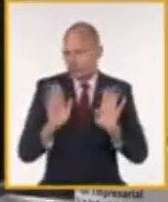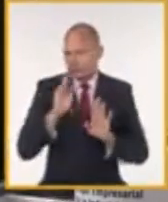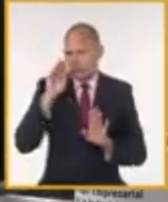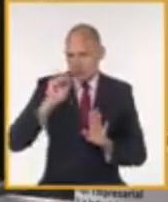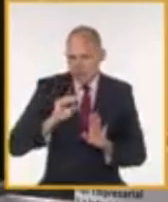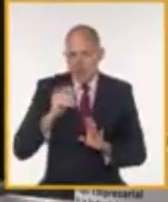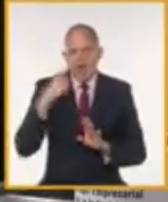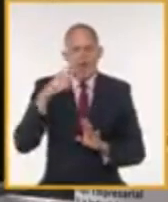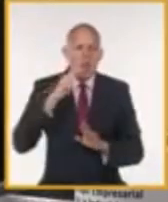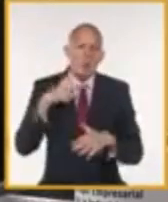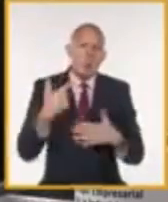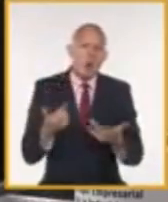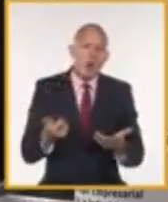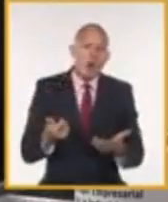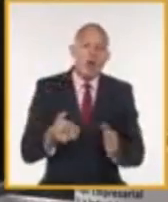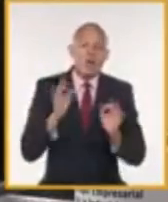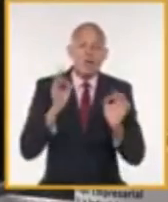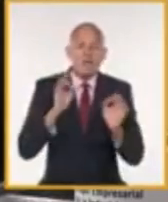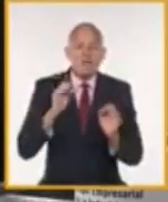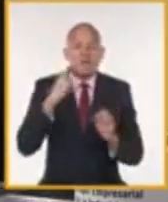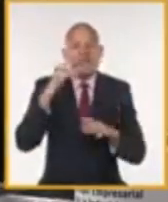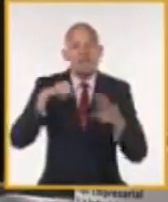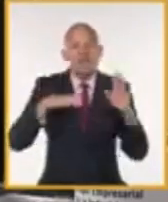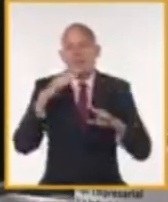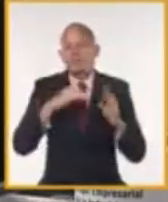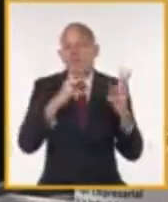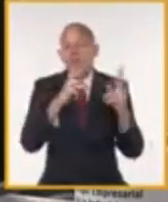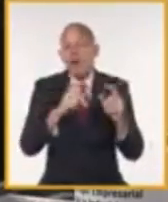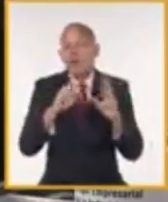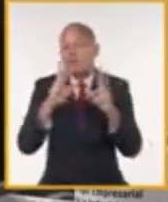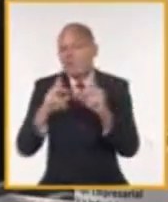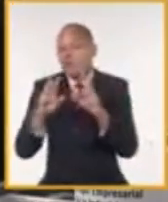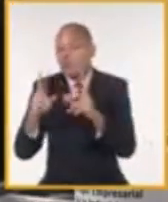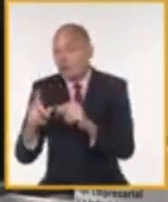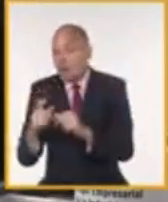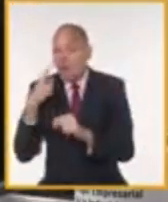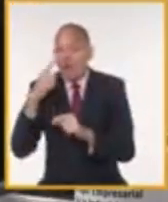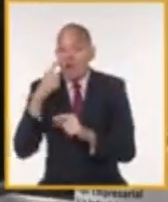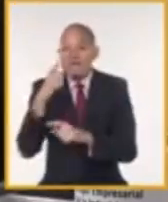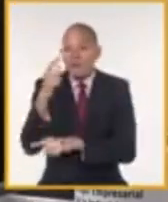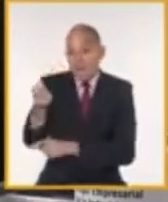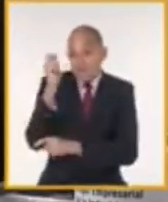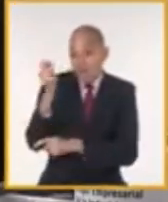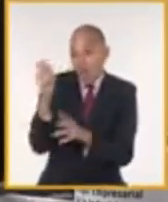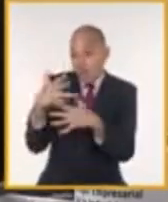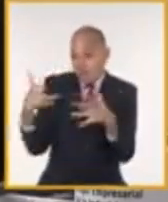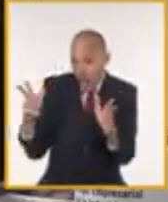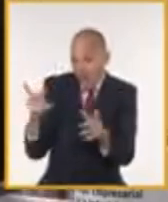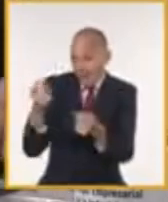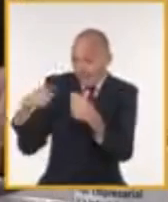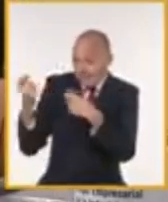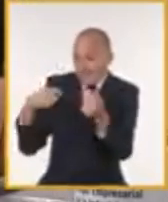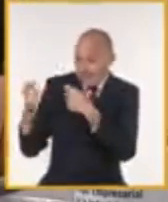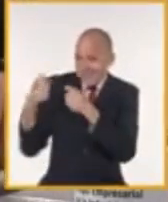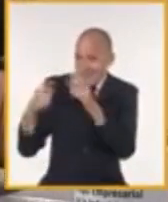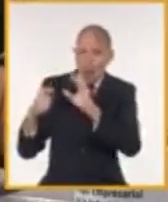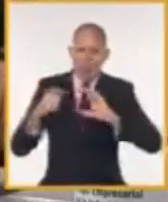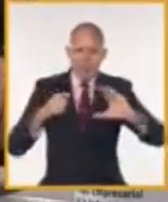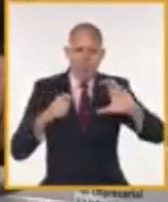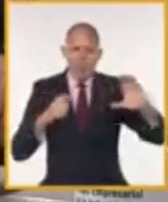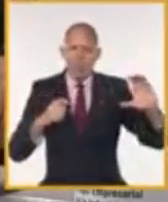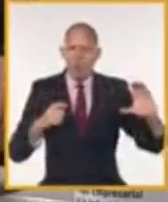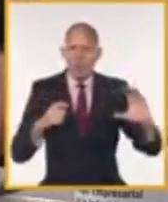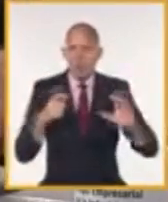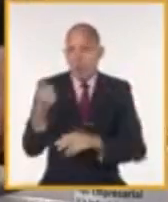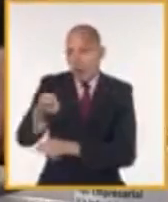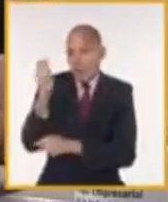pero fundamentalmente los sistemas de pago a destajo vinculados a las actividades pesqueras y a la actividad industrial.